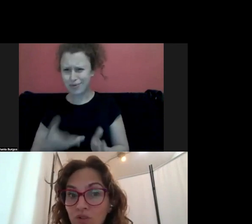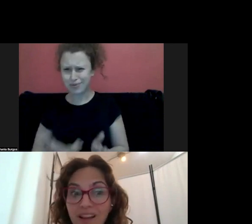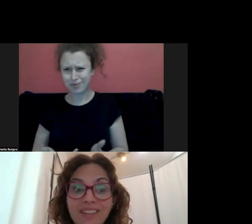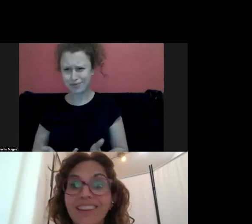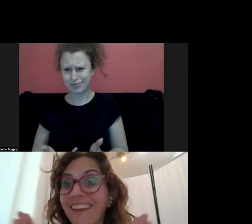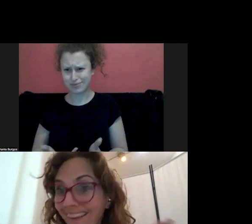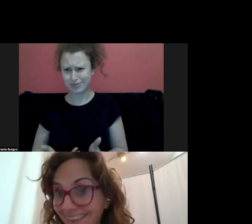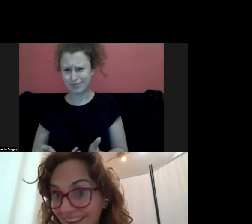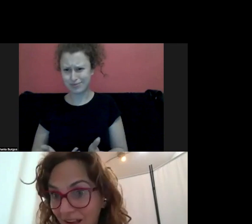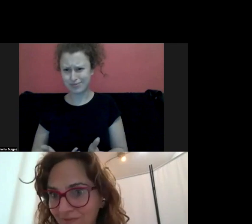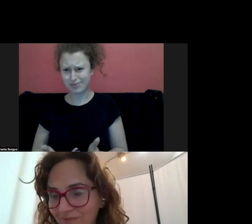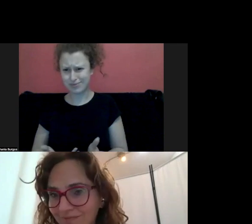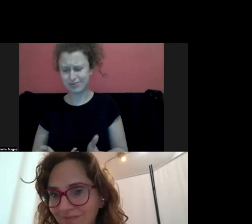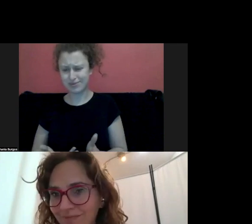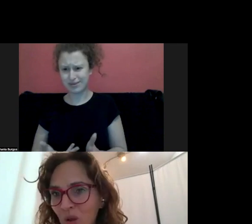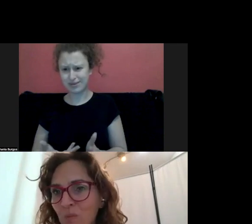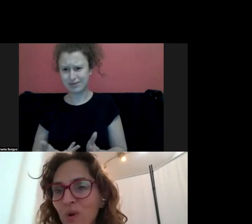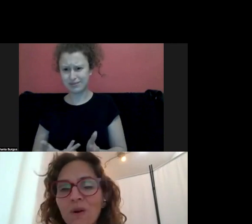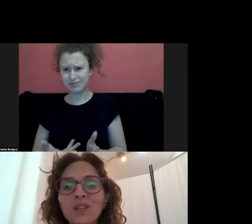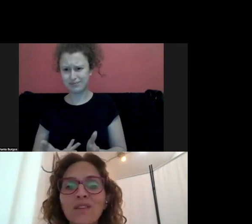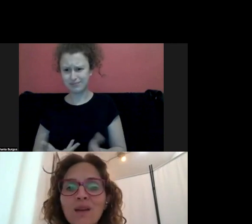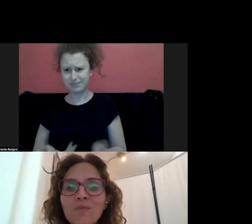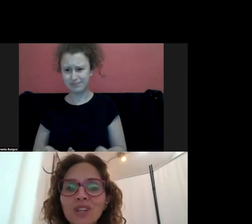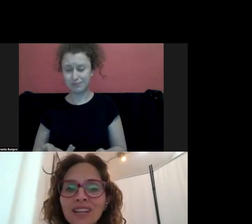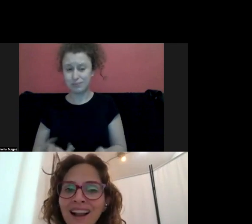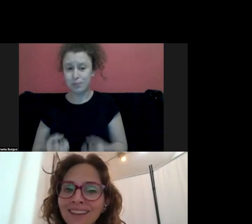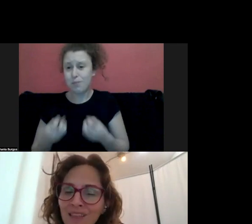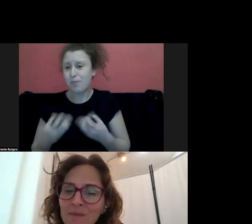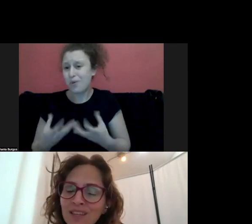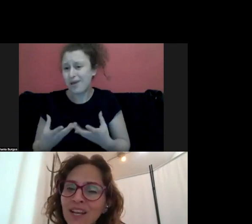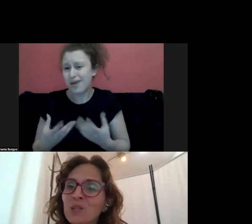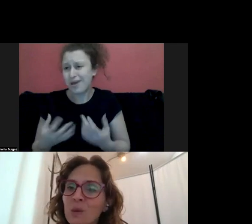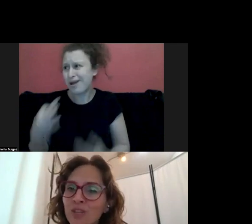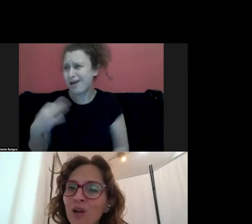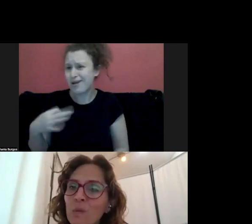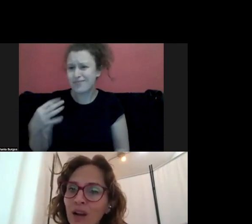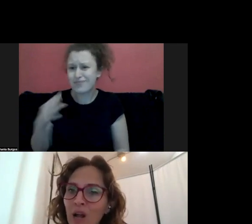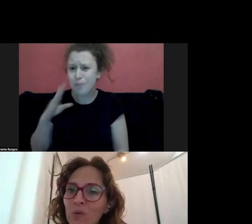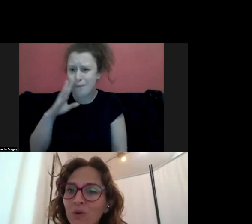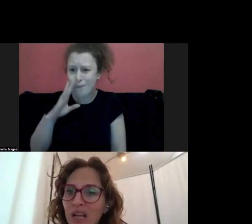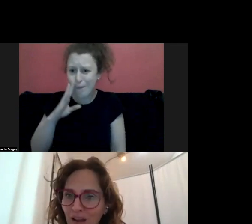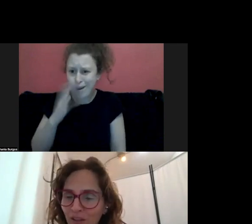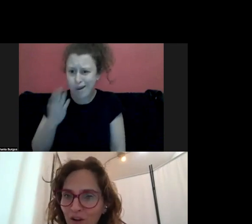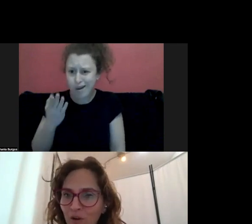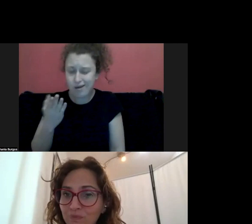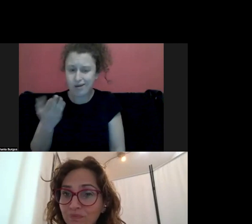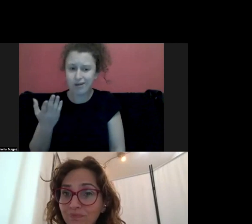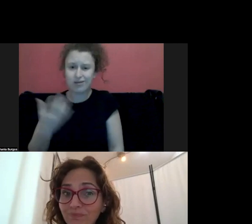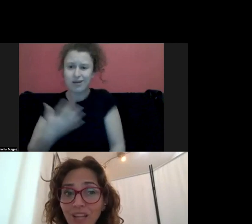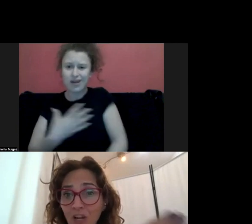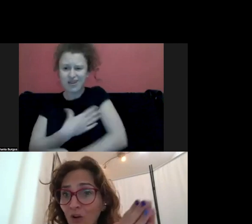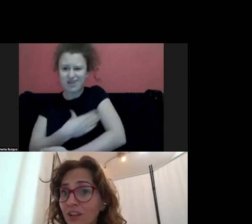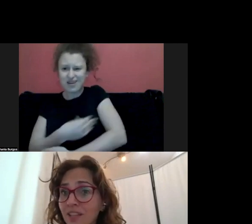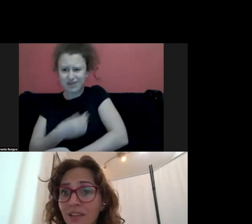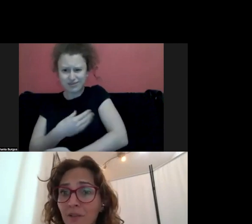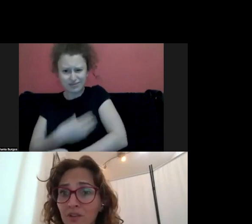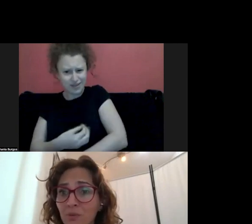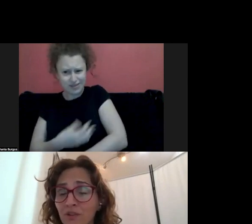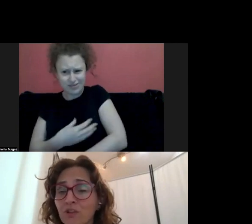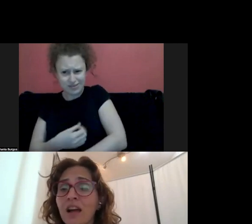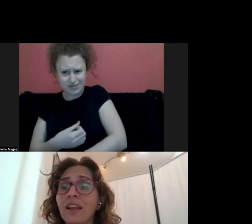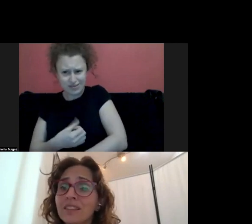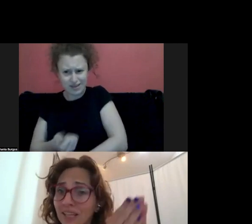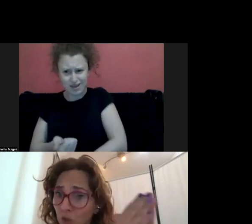materna, o sea, sé ella. Porque cuando hablamos de que la lactancia materna es un obstáculo para la comunicación, lo que está diciendo